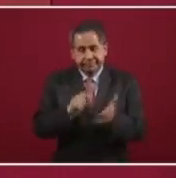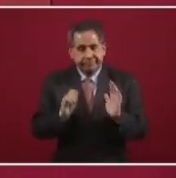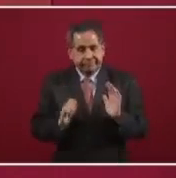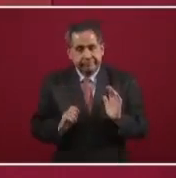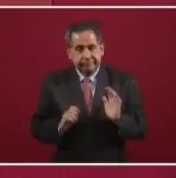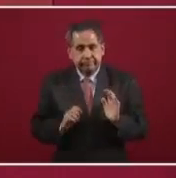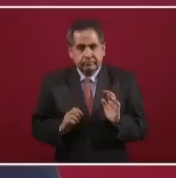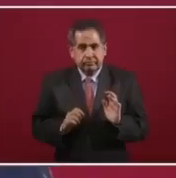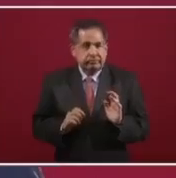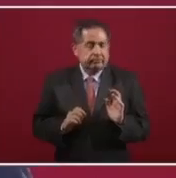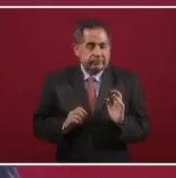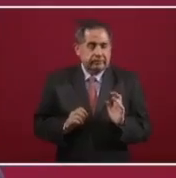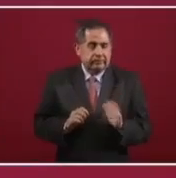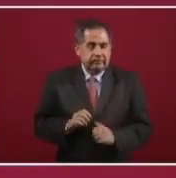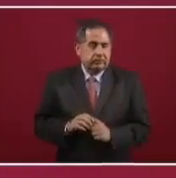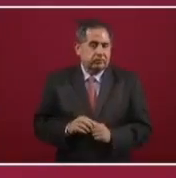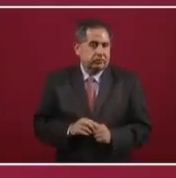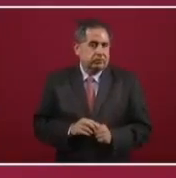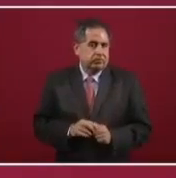sin